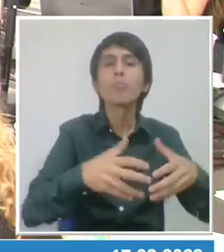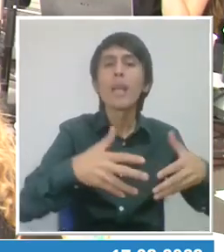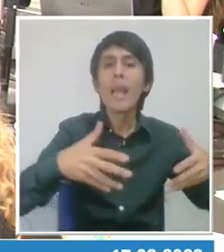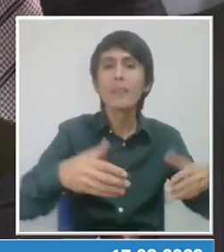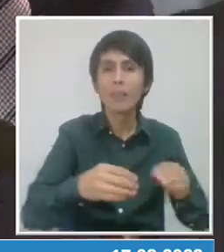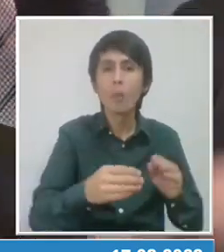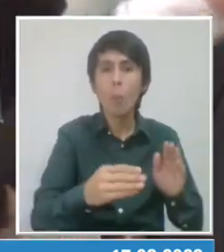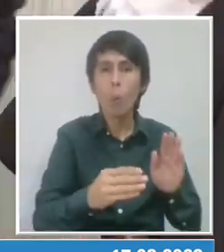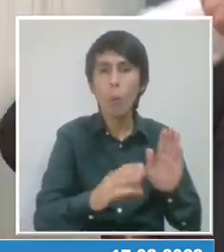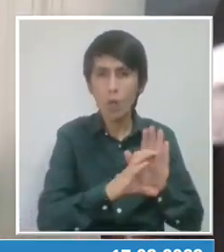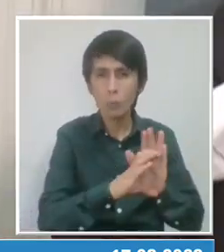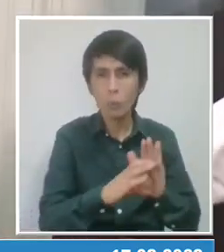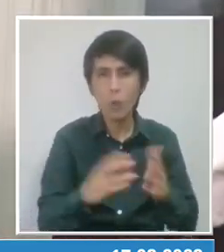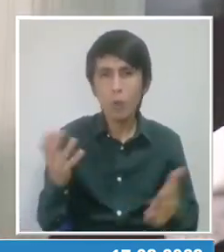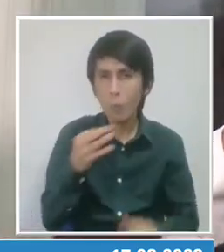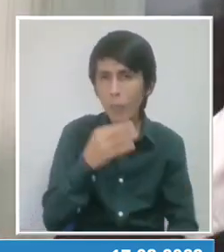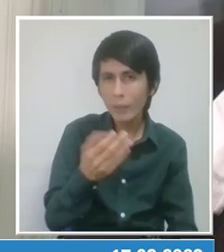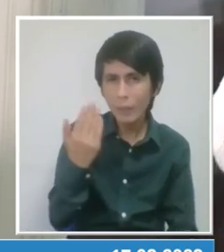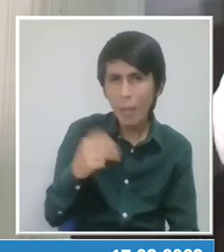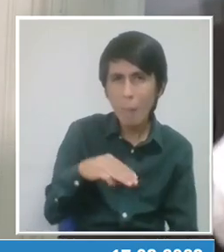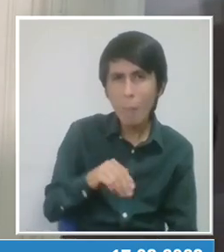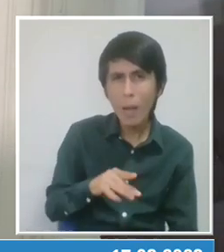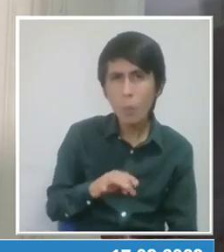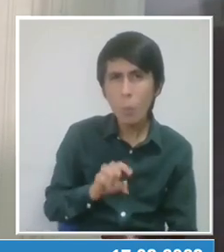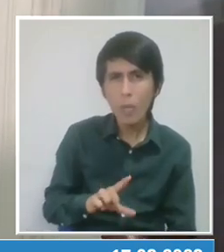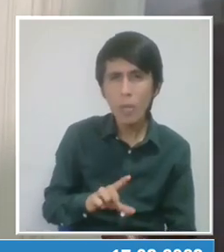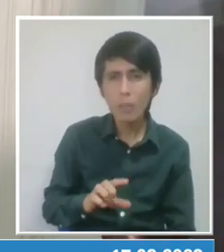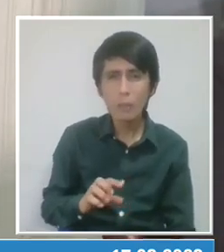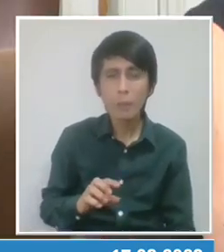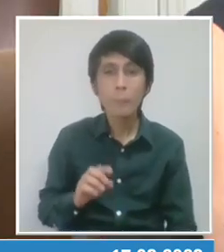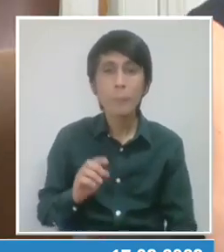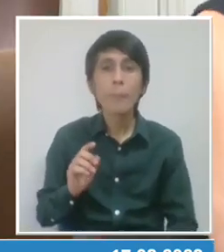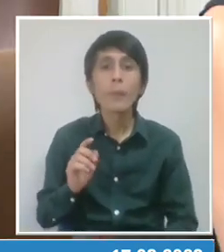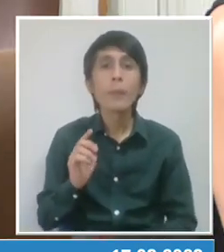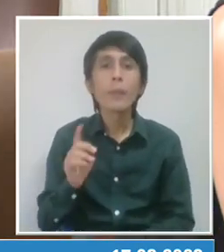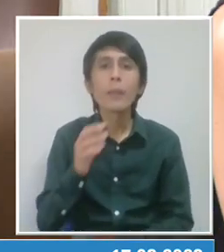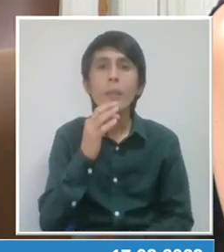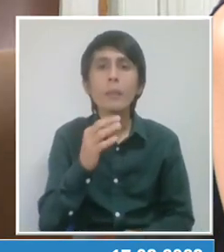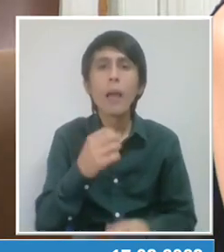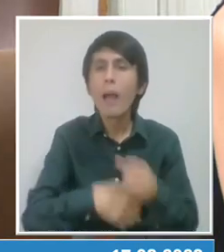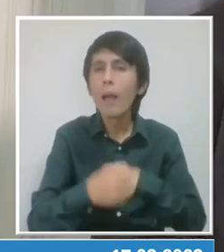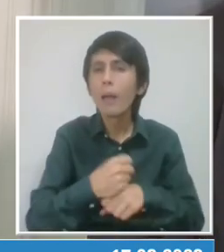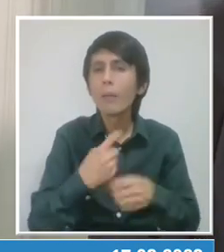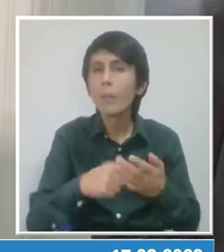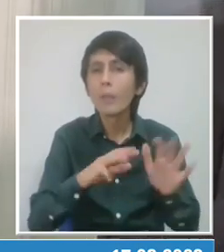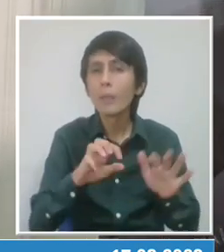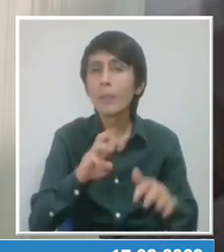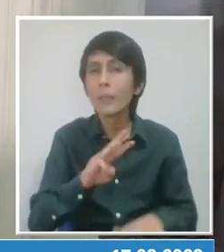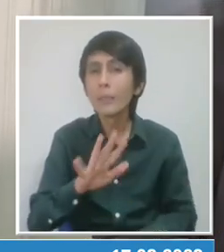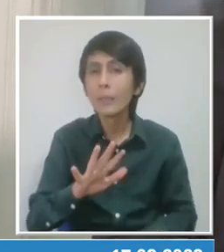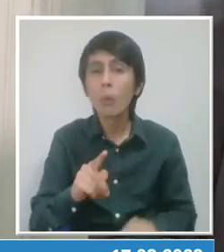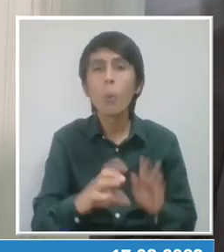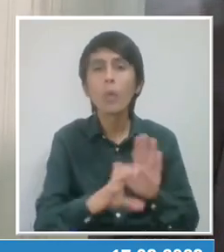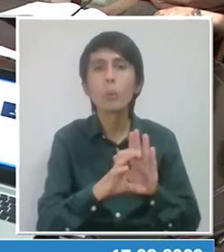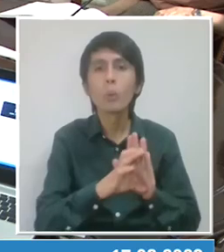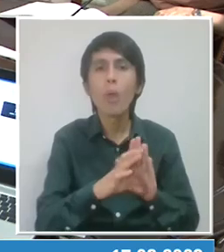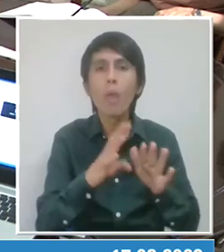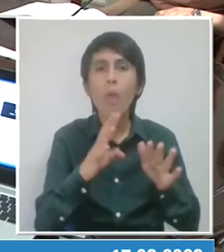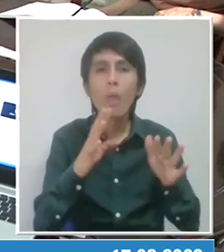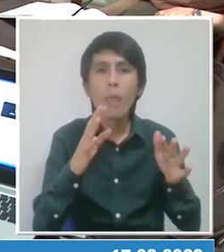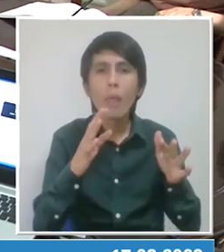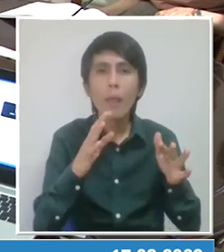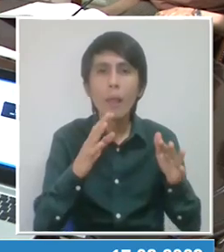Manuel Rengifo, crecedora, lo decía en 1835. Una constitución